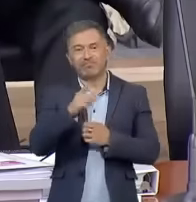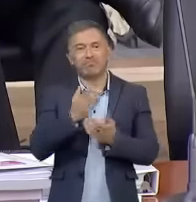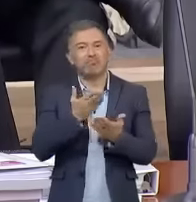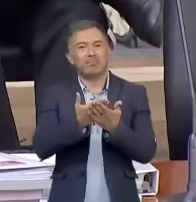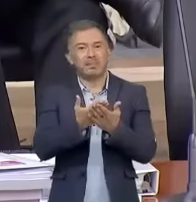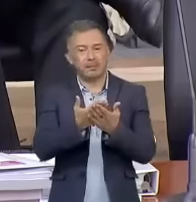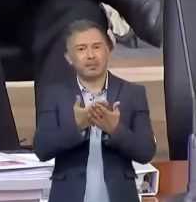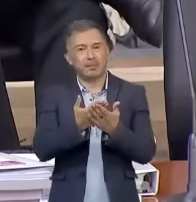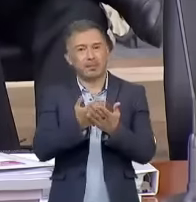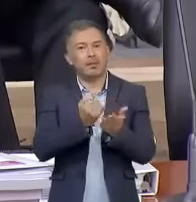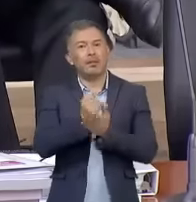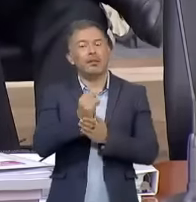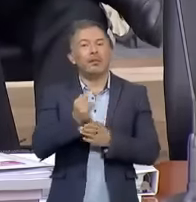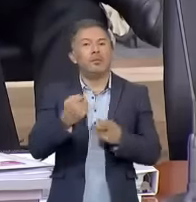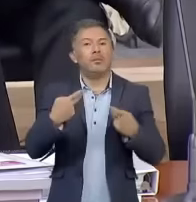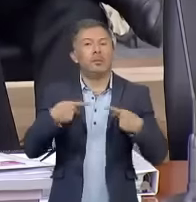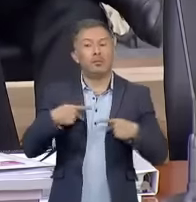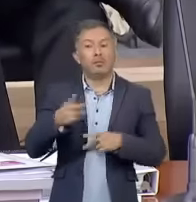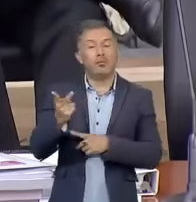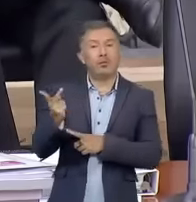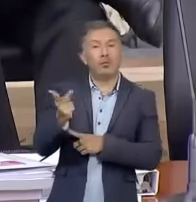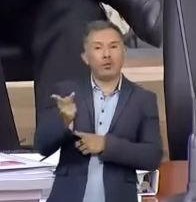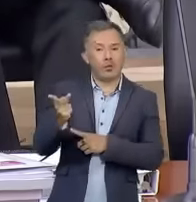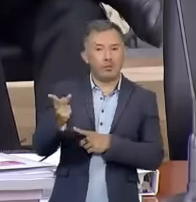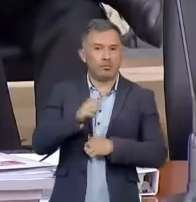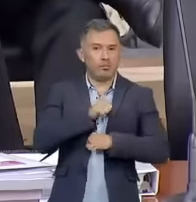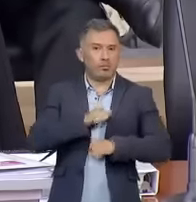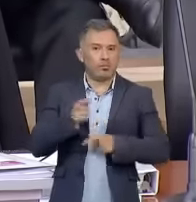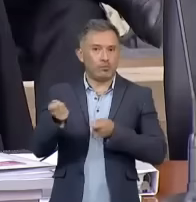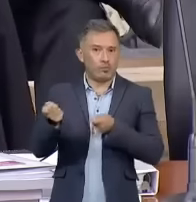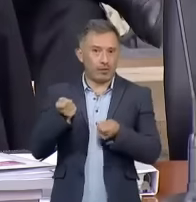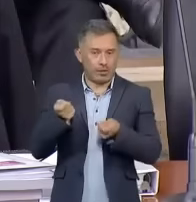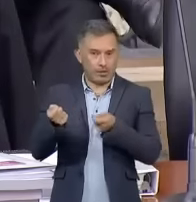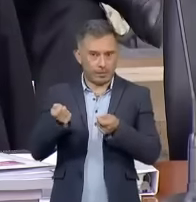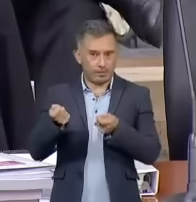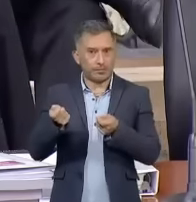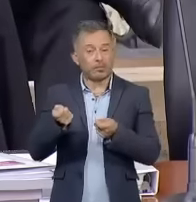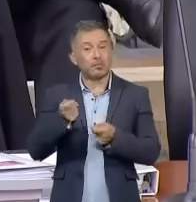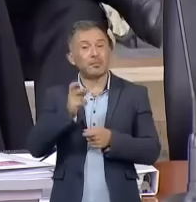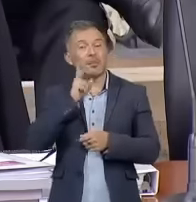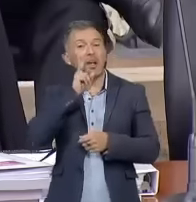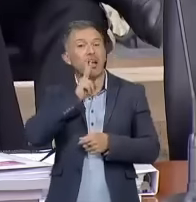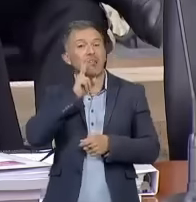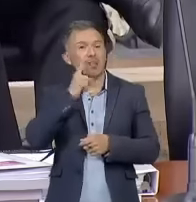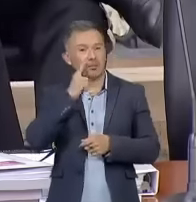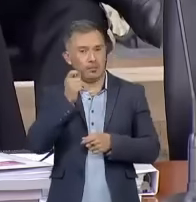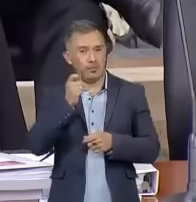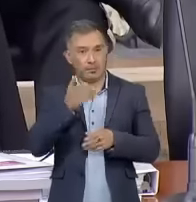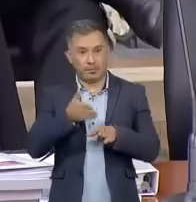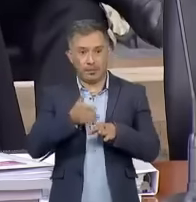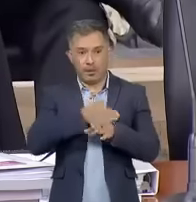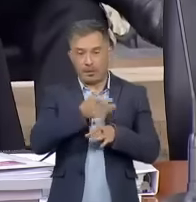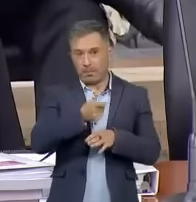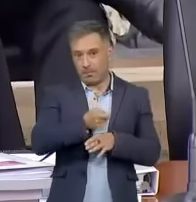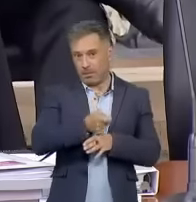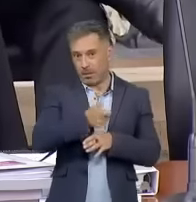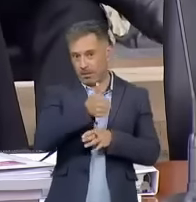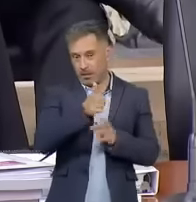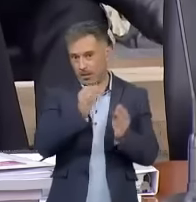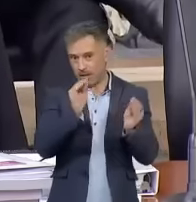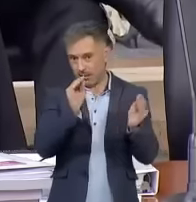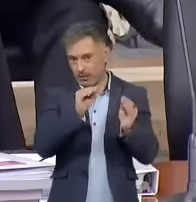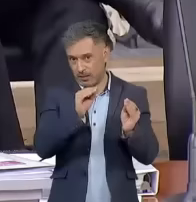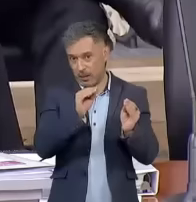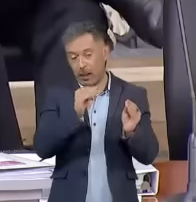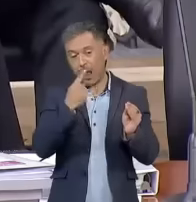sobre estas dos personas que van a moderar ya veremos en el primer ejercicio eh Cómo